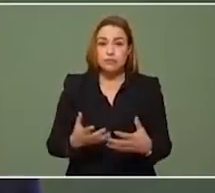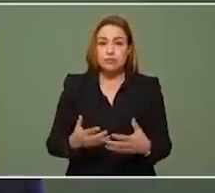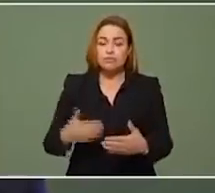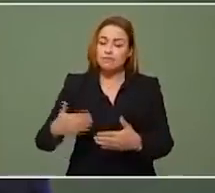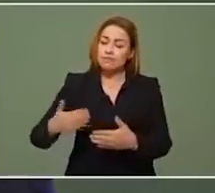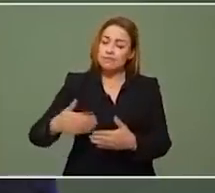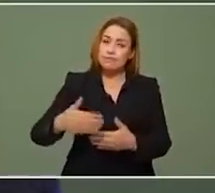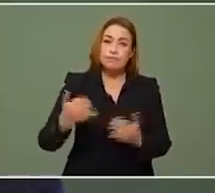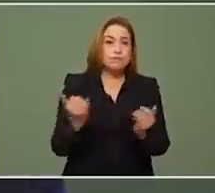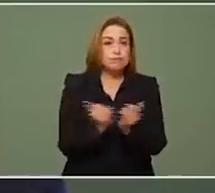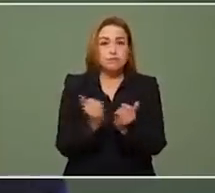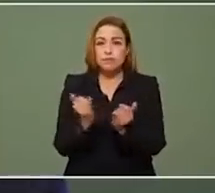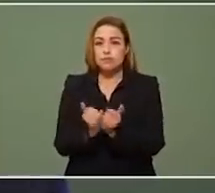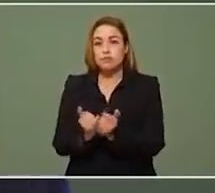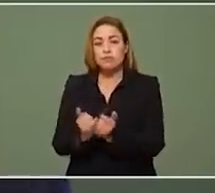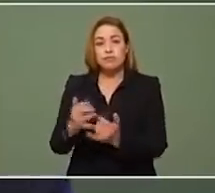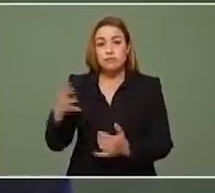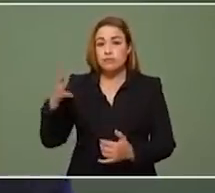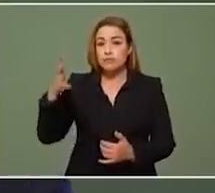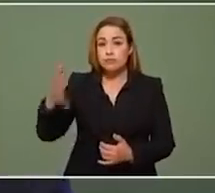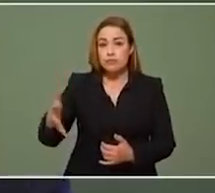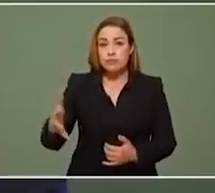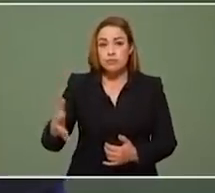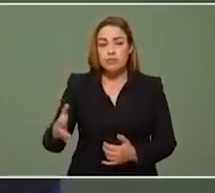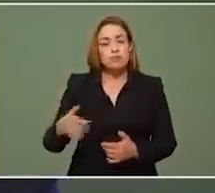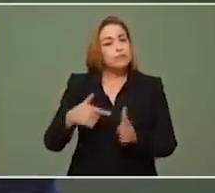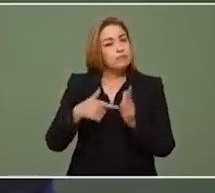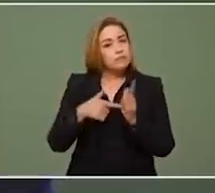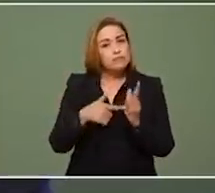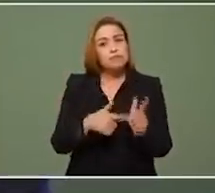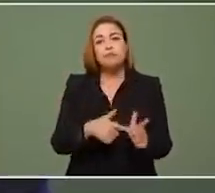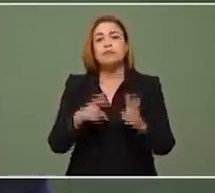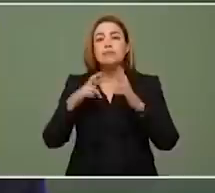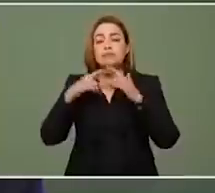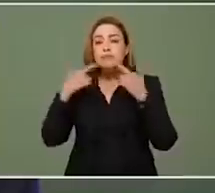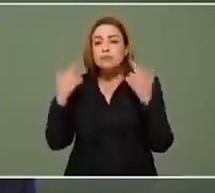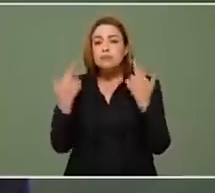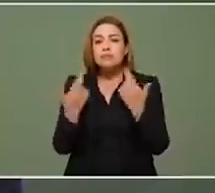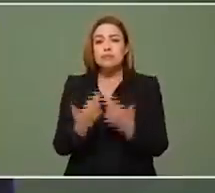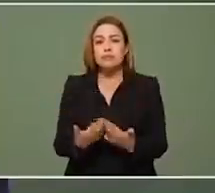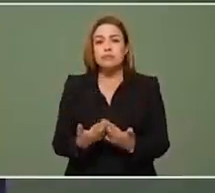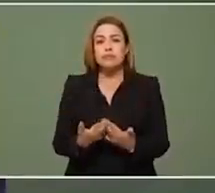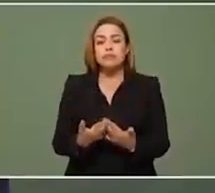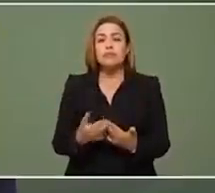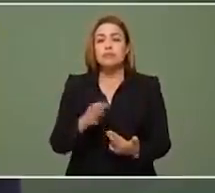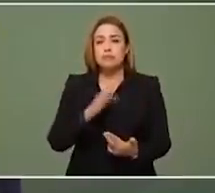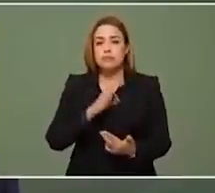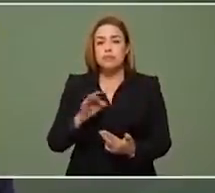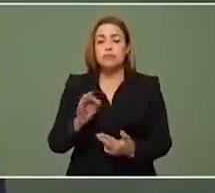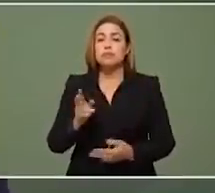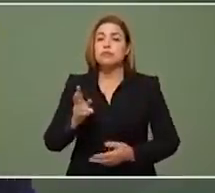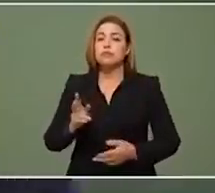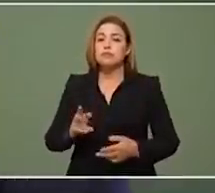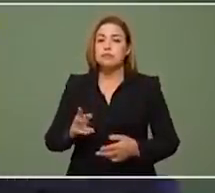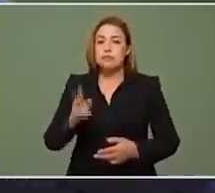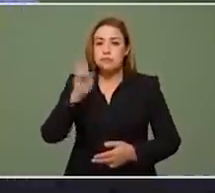a estar sesionando reuniéndonos para tratar este tema